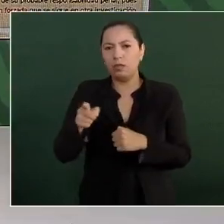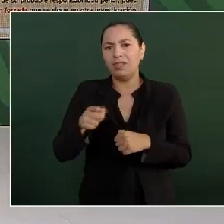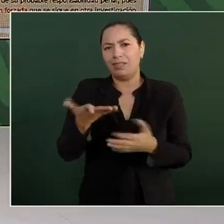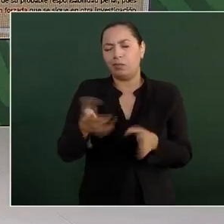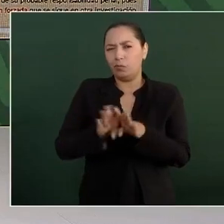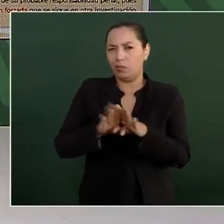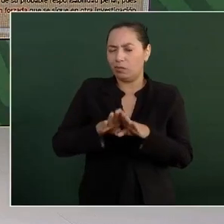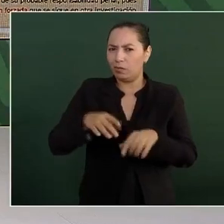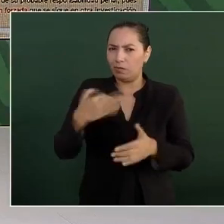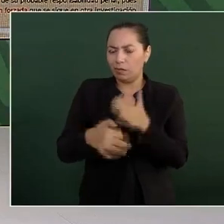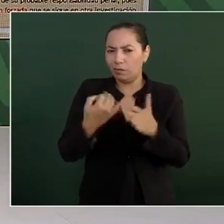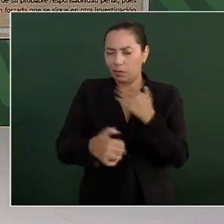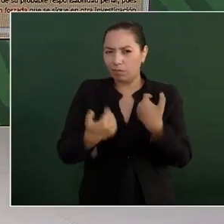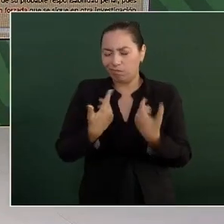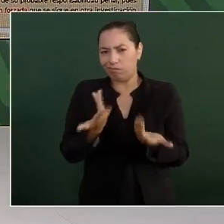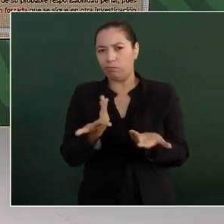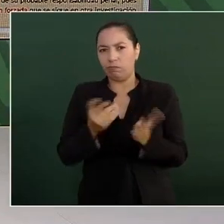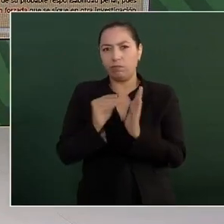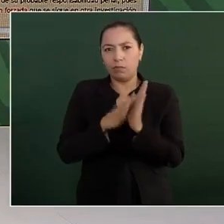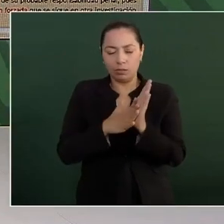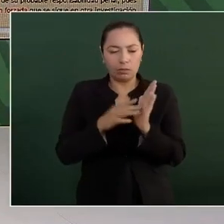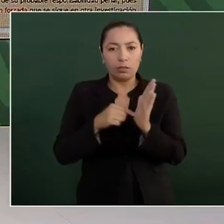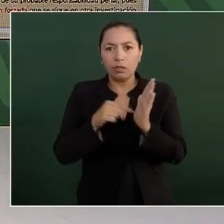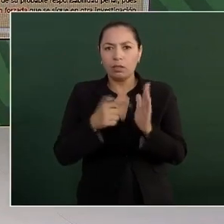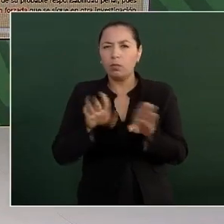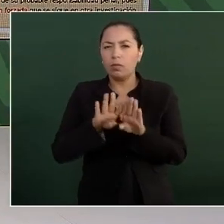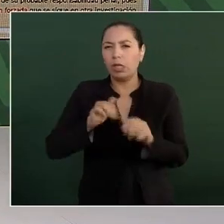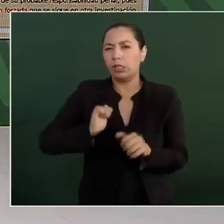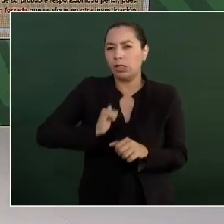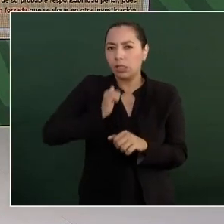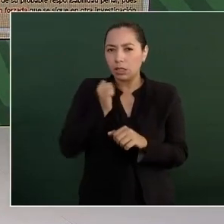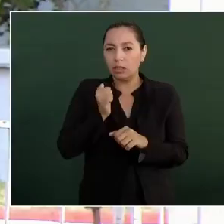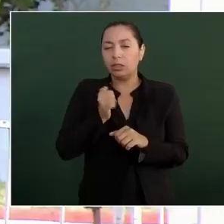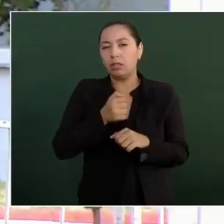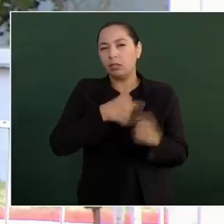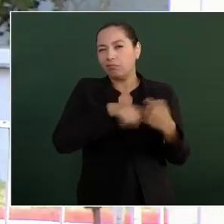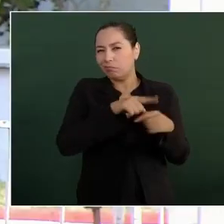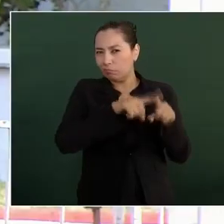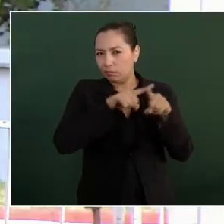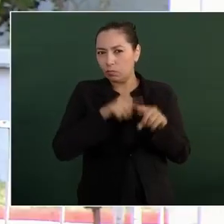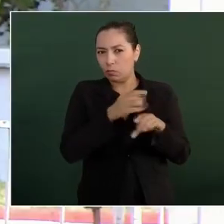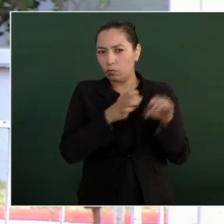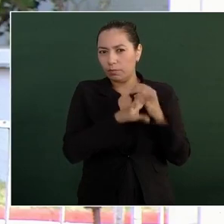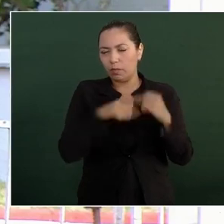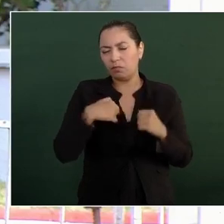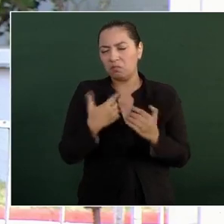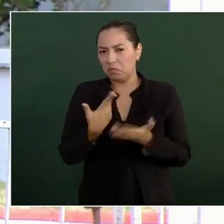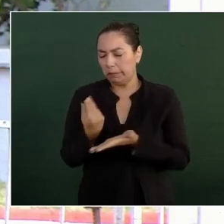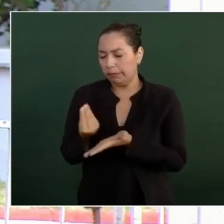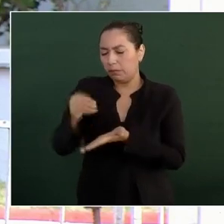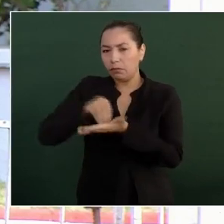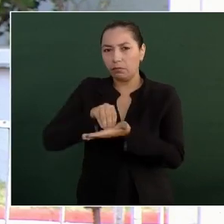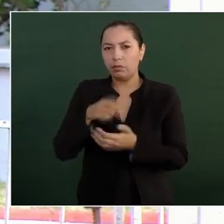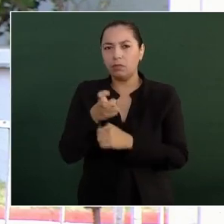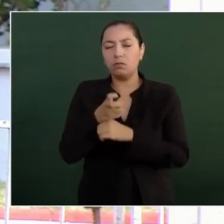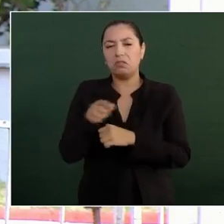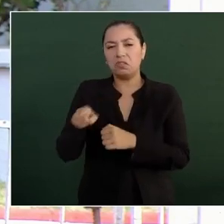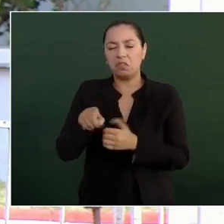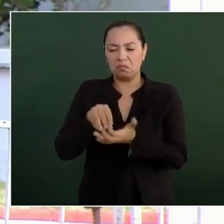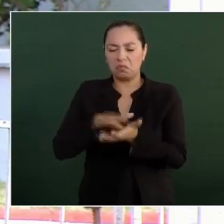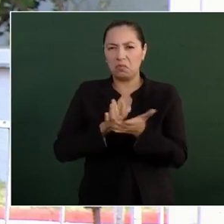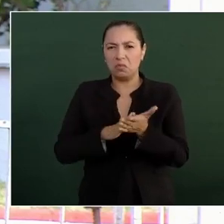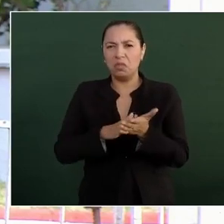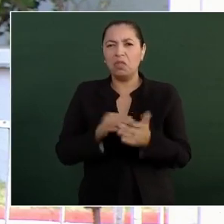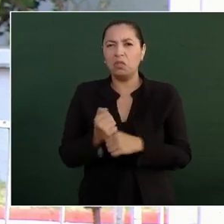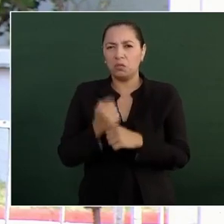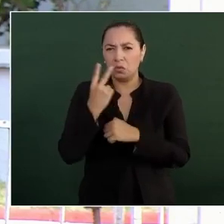de la justicia, pues aprovechó el sistema de turnos de los juzgados, fijó un plazo de